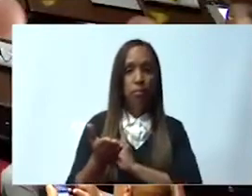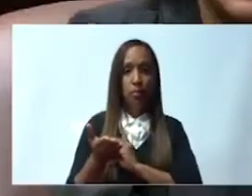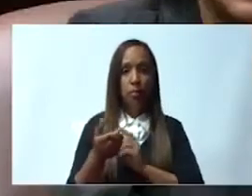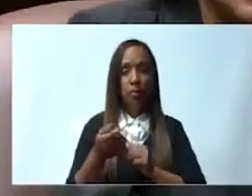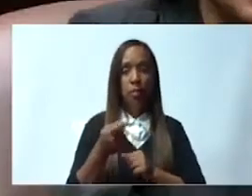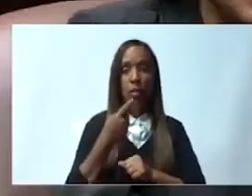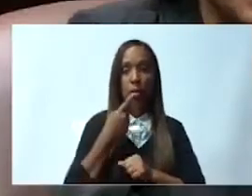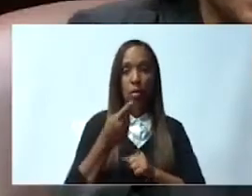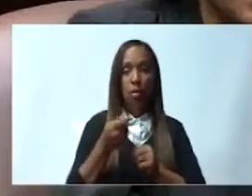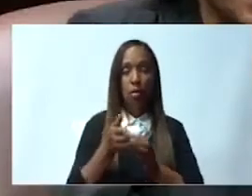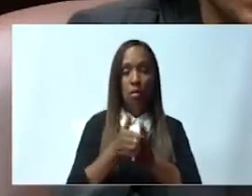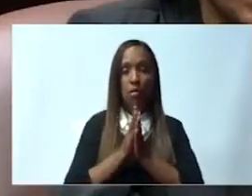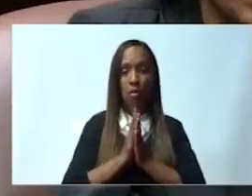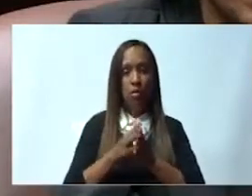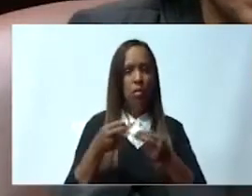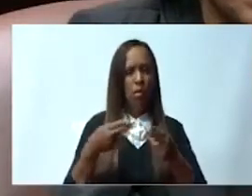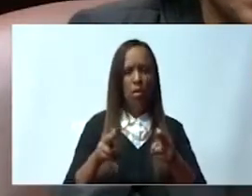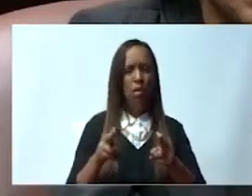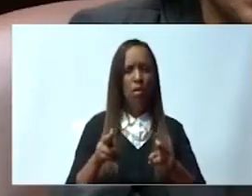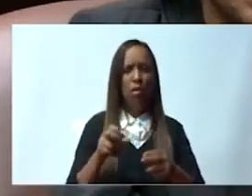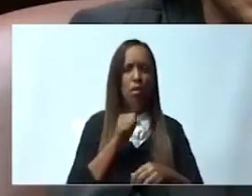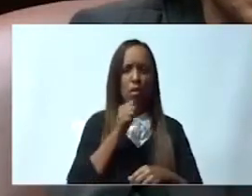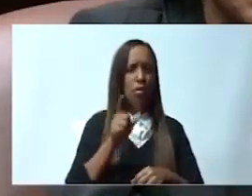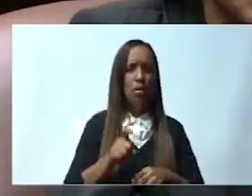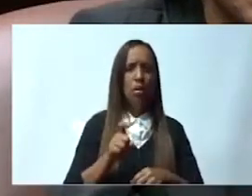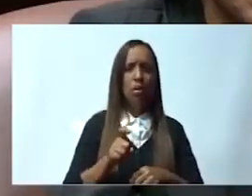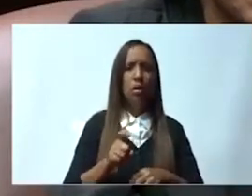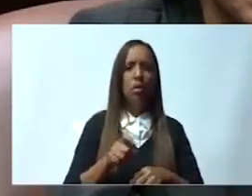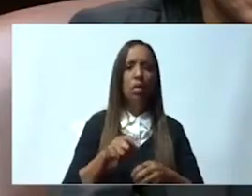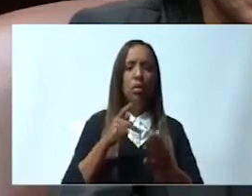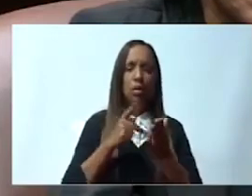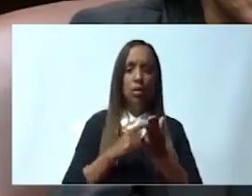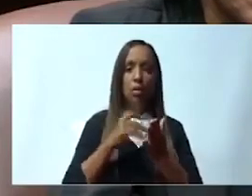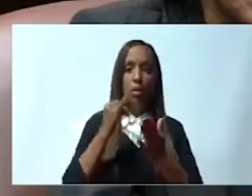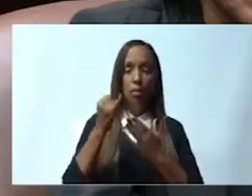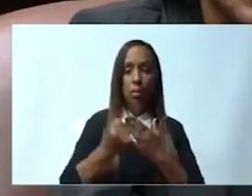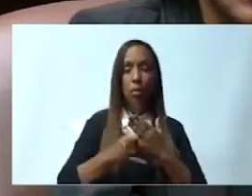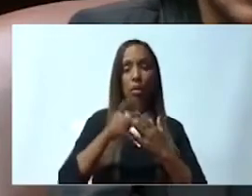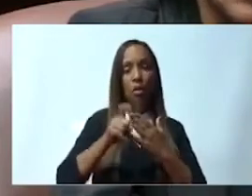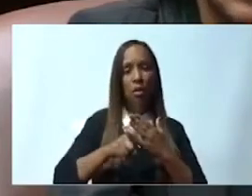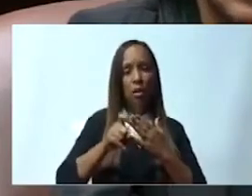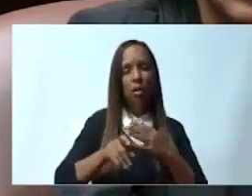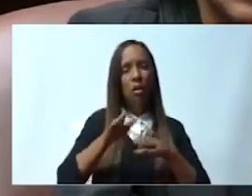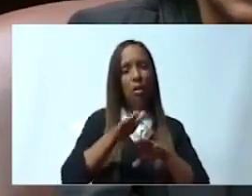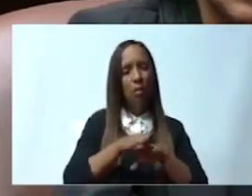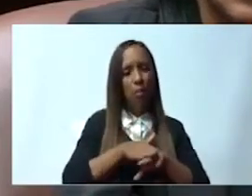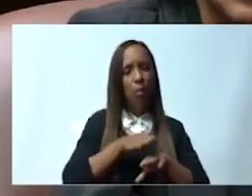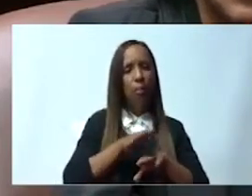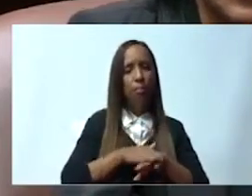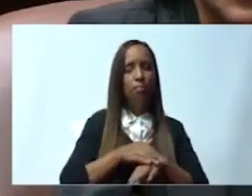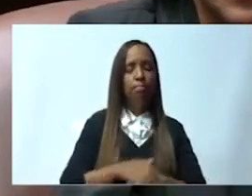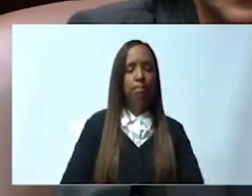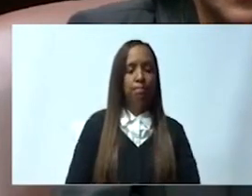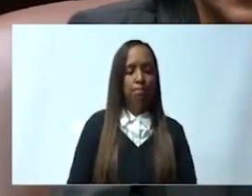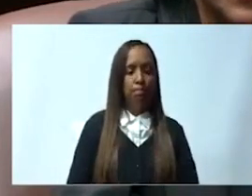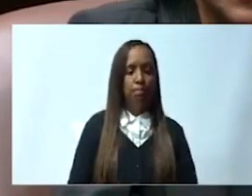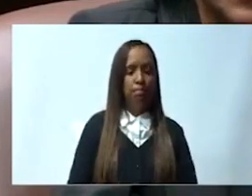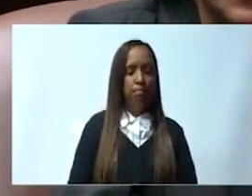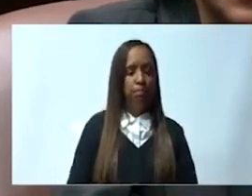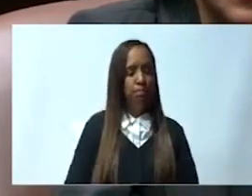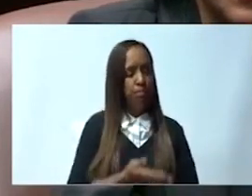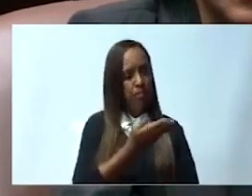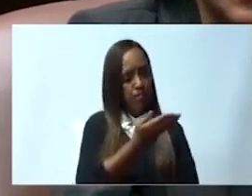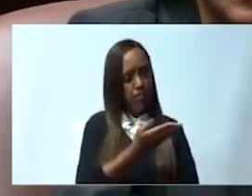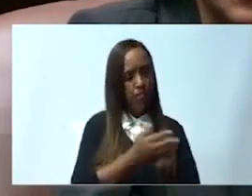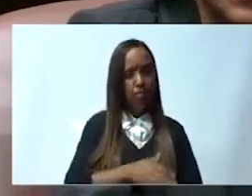directivos, diputadas y diputados. Este proyecto de ley es sumamente importante